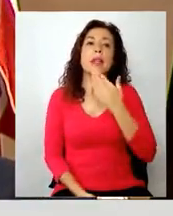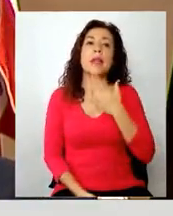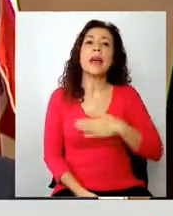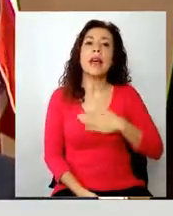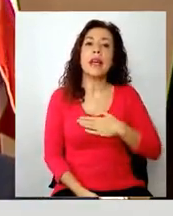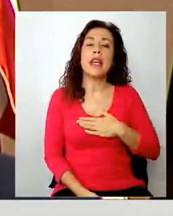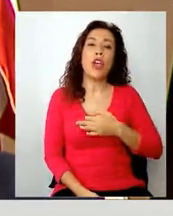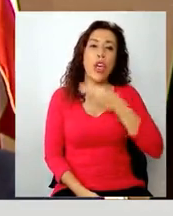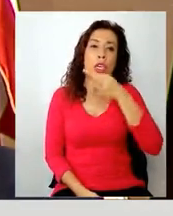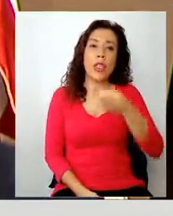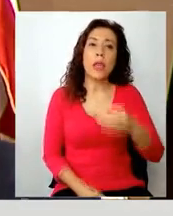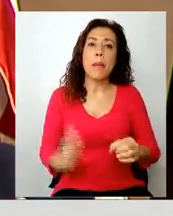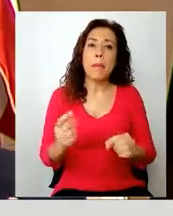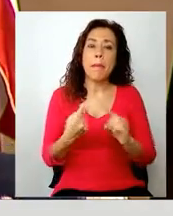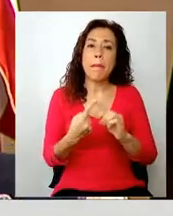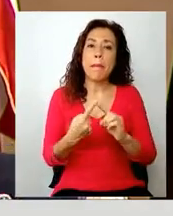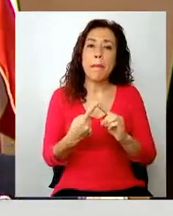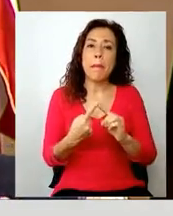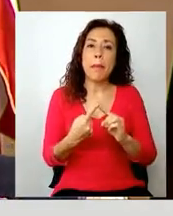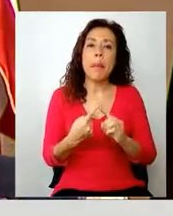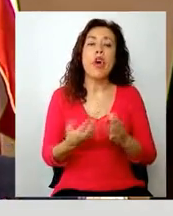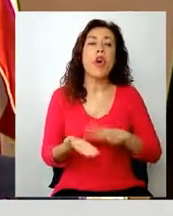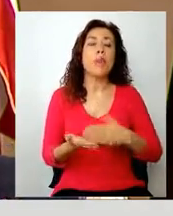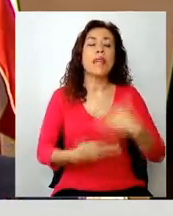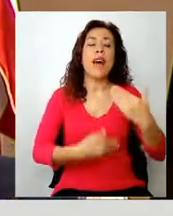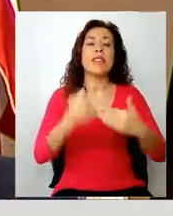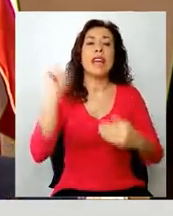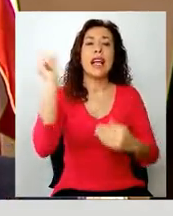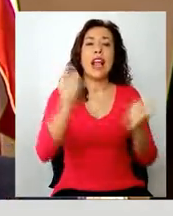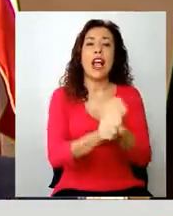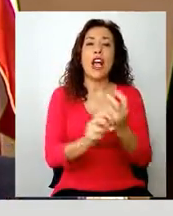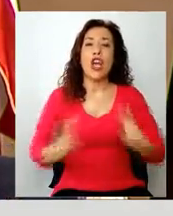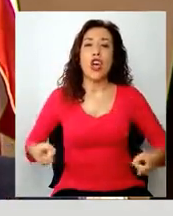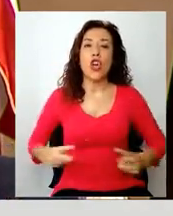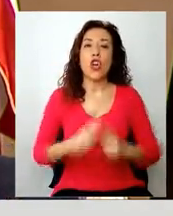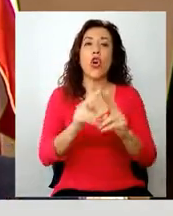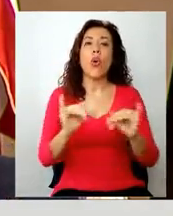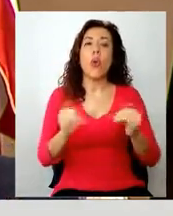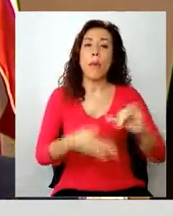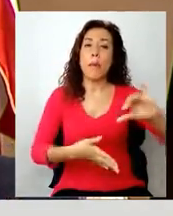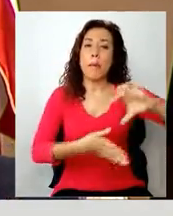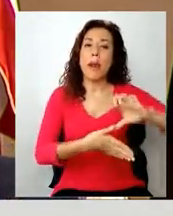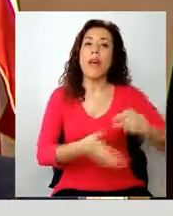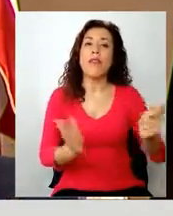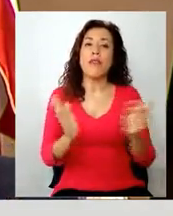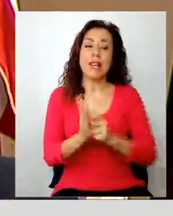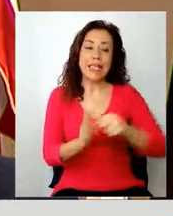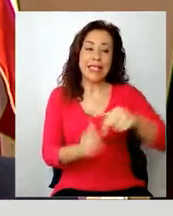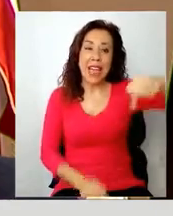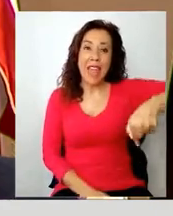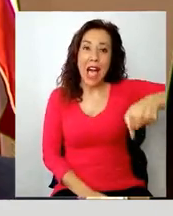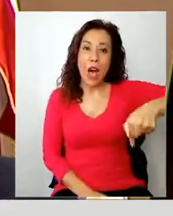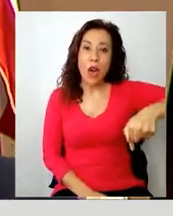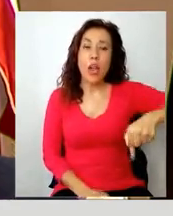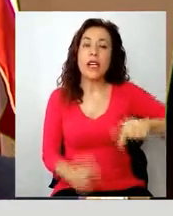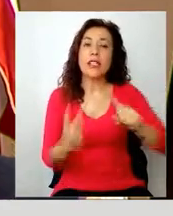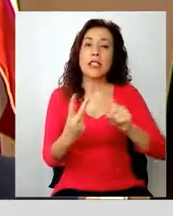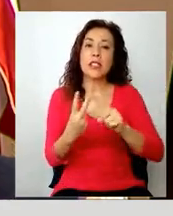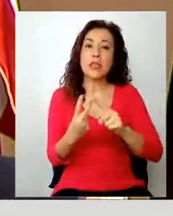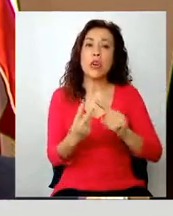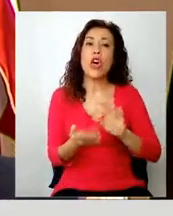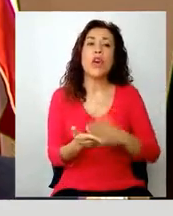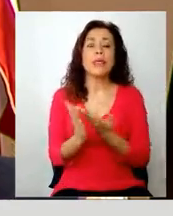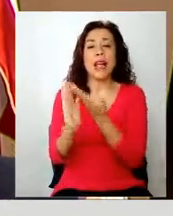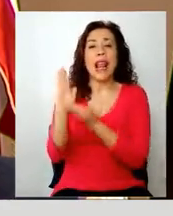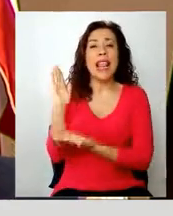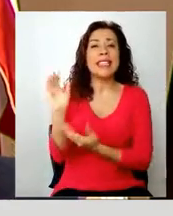informar el nivel de avance general de las obras de infraestructura para los Juegos Panamericanos a la fecha actual segundo lugar el listado de obras de infraestructura